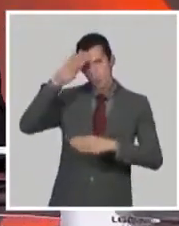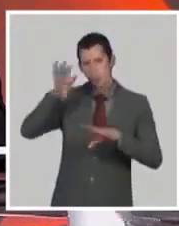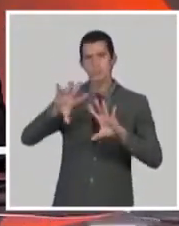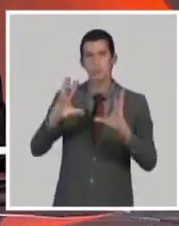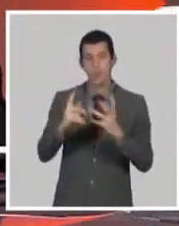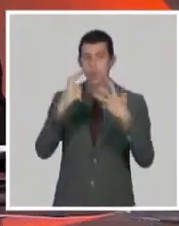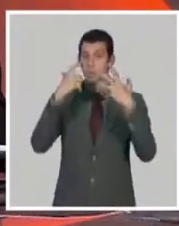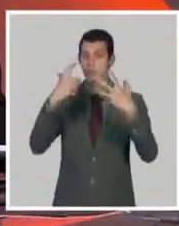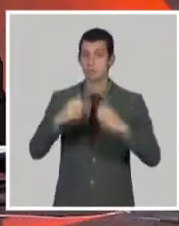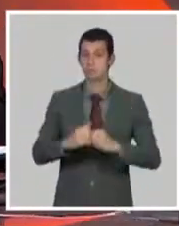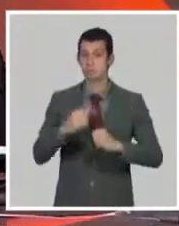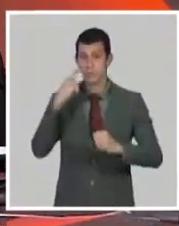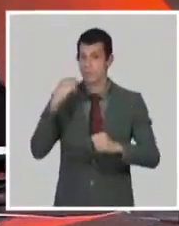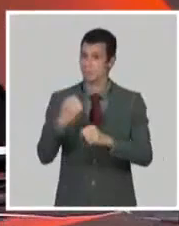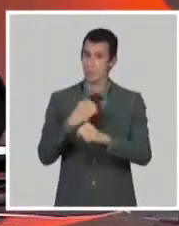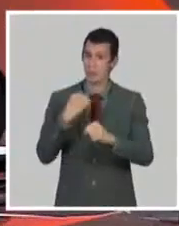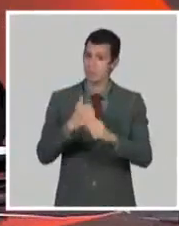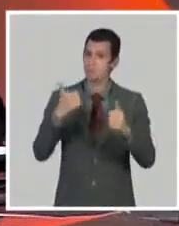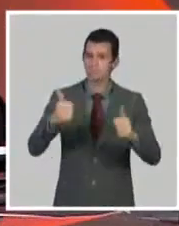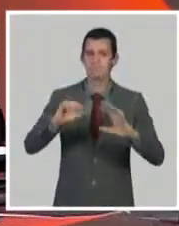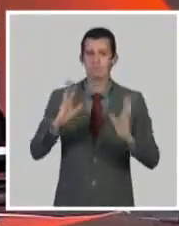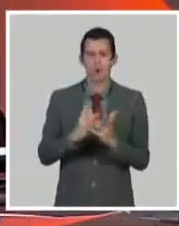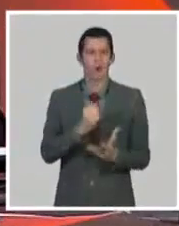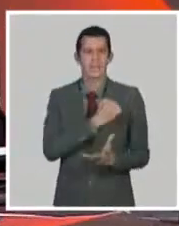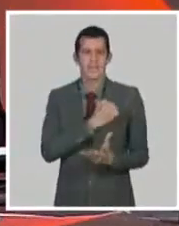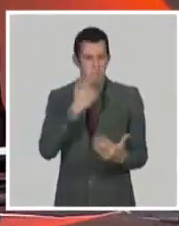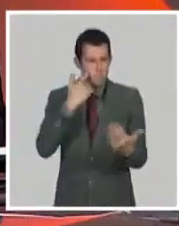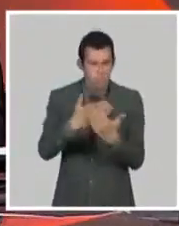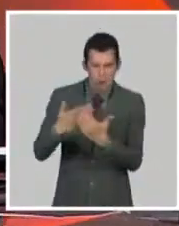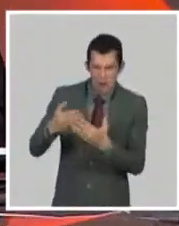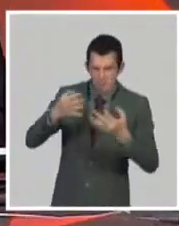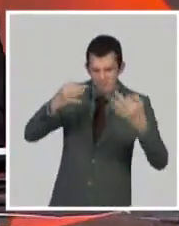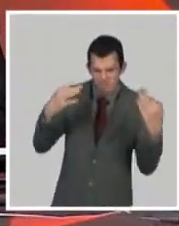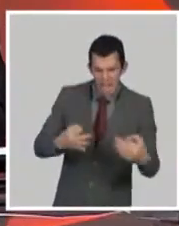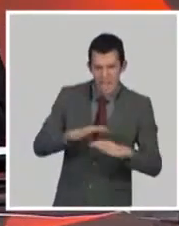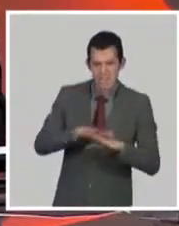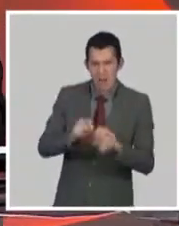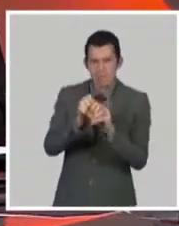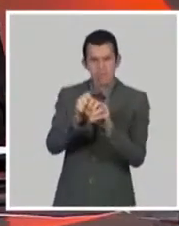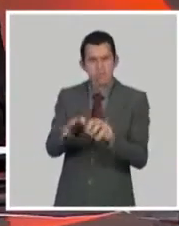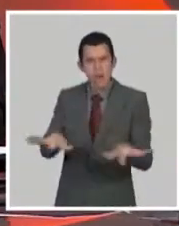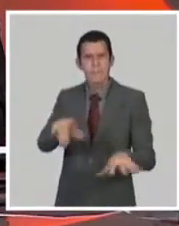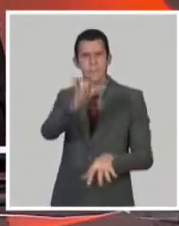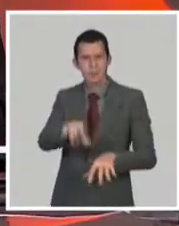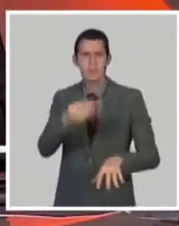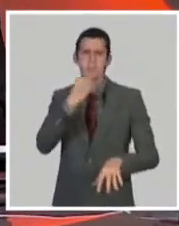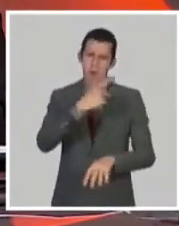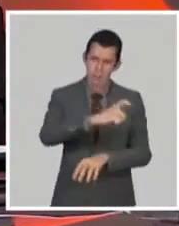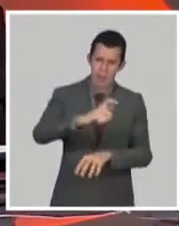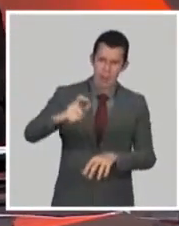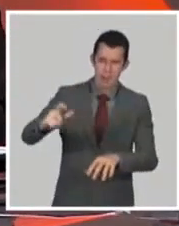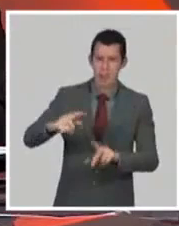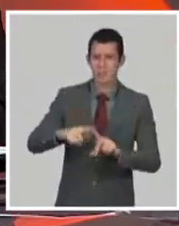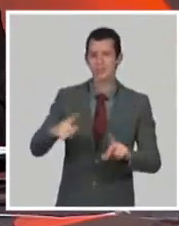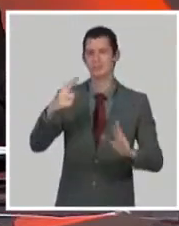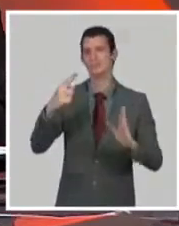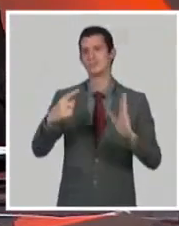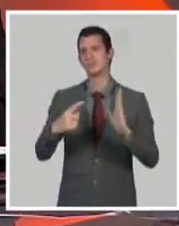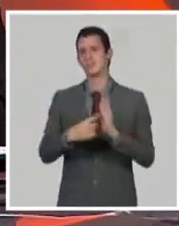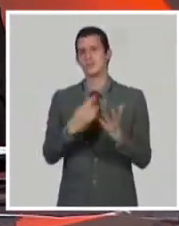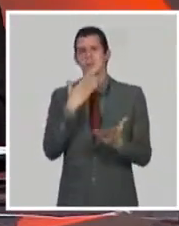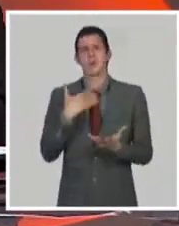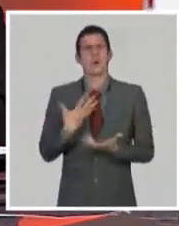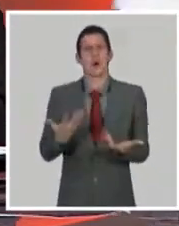busca efectividad mayor de lo que se ha logrado y por supuesto la gran pregunta es cómo producir